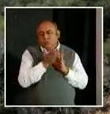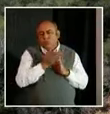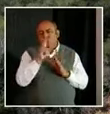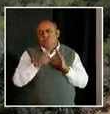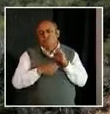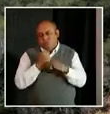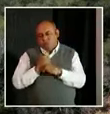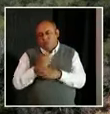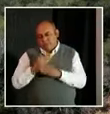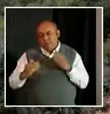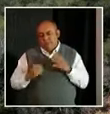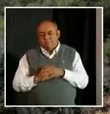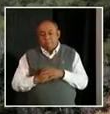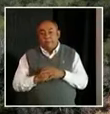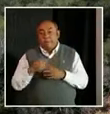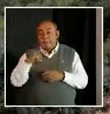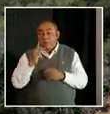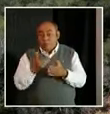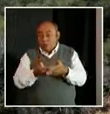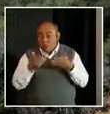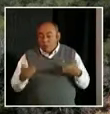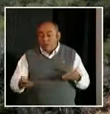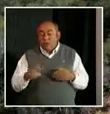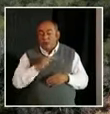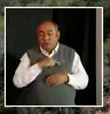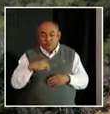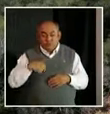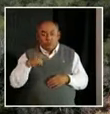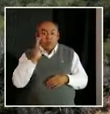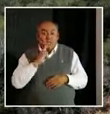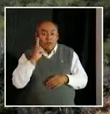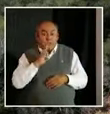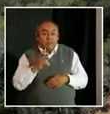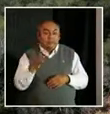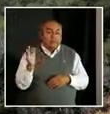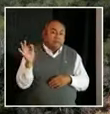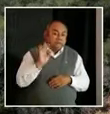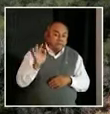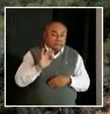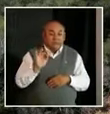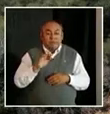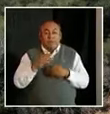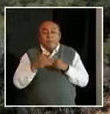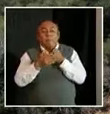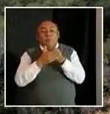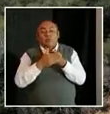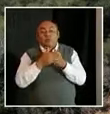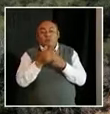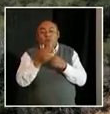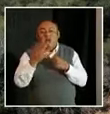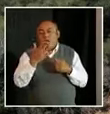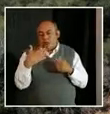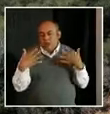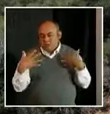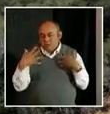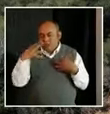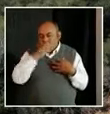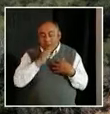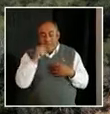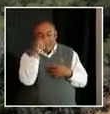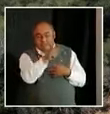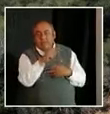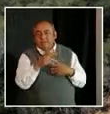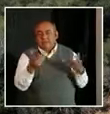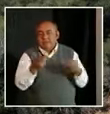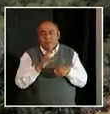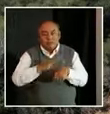nosotros debemos de estar extrayendo agua a partir del verano, lo cual es una velocidad verdaderamente récord. Y